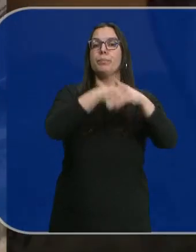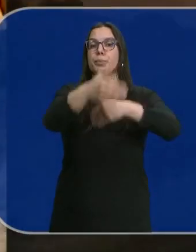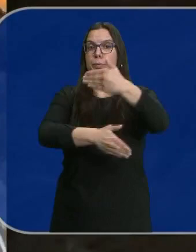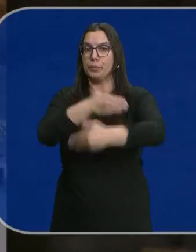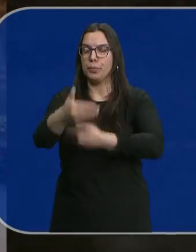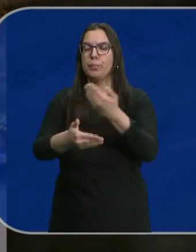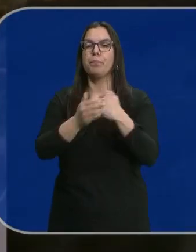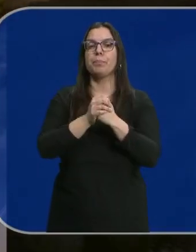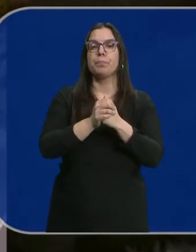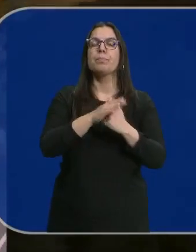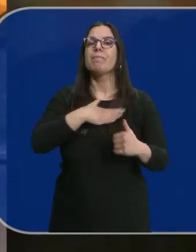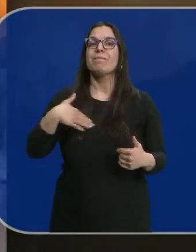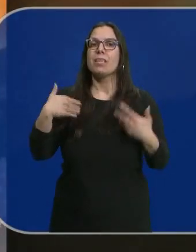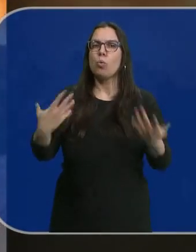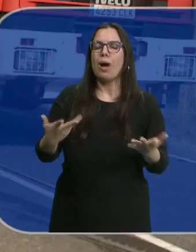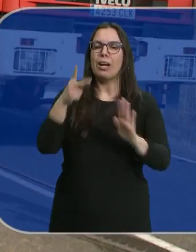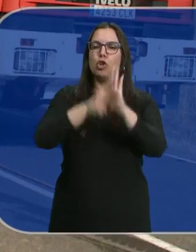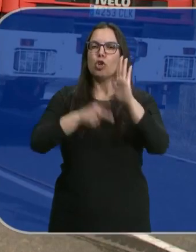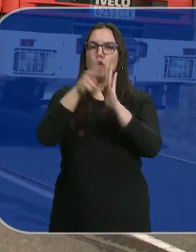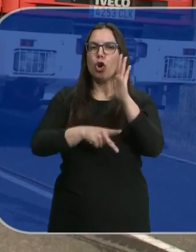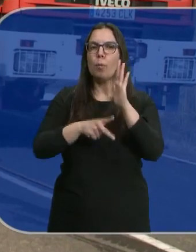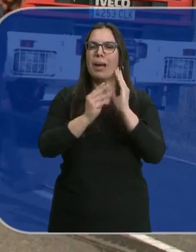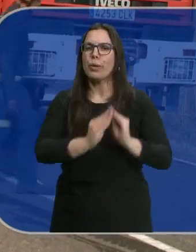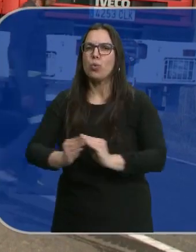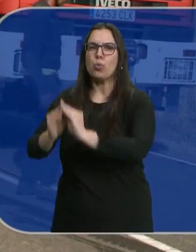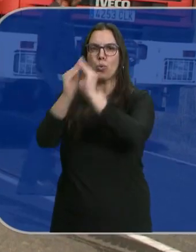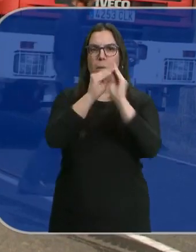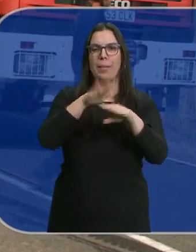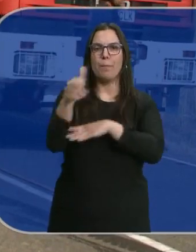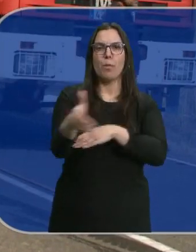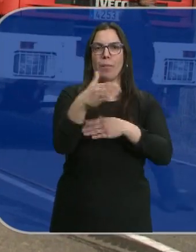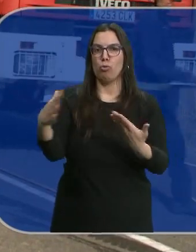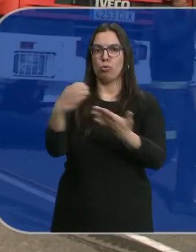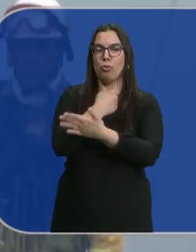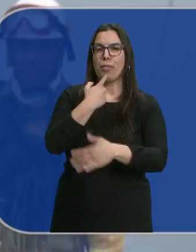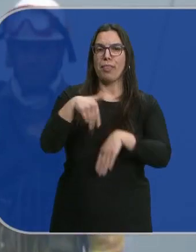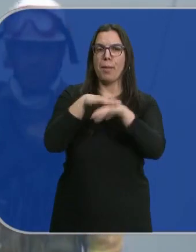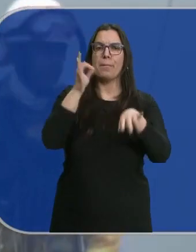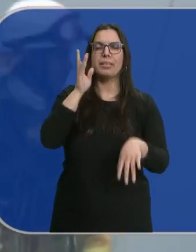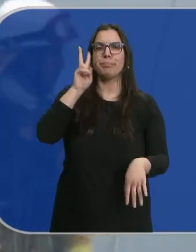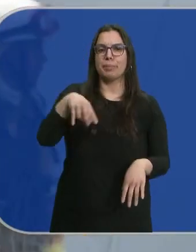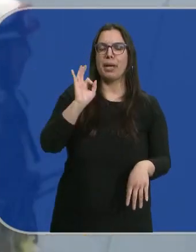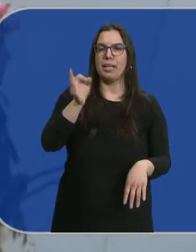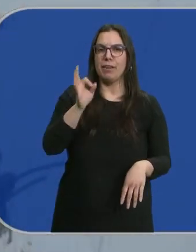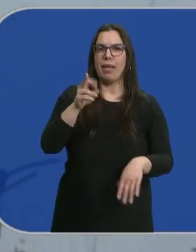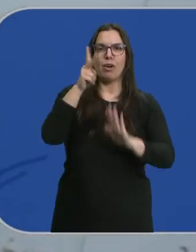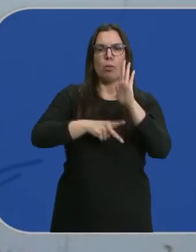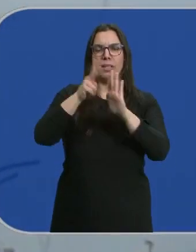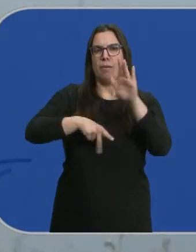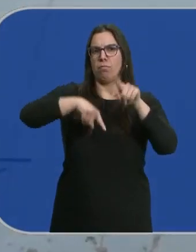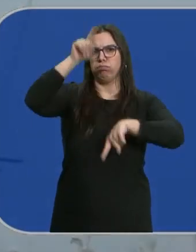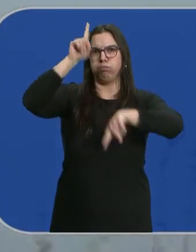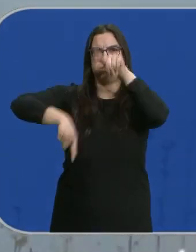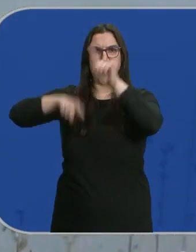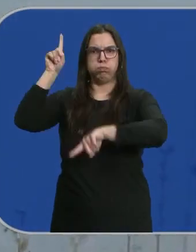tramitación legislativa. Lo que busca es establecer un marco común para todos los bomberos. Dice la ministra, ha reconocido que su profesión se ha regulado de forma muy diferente en las